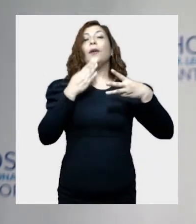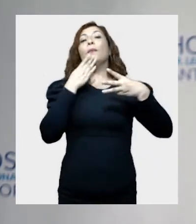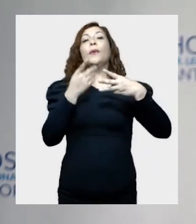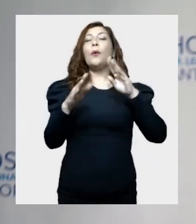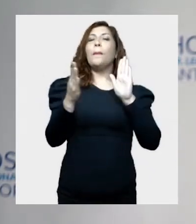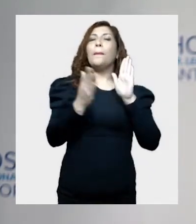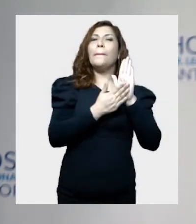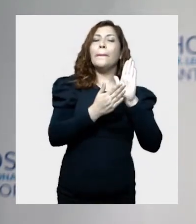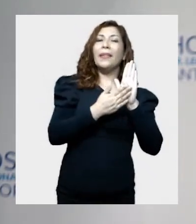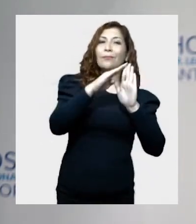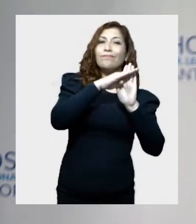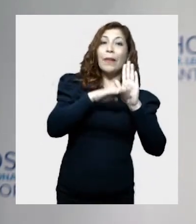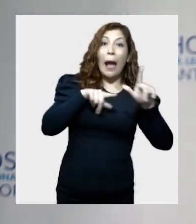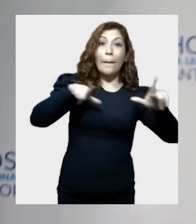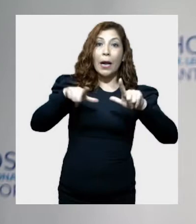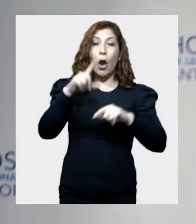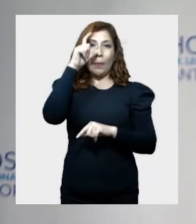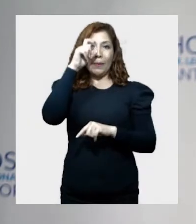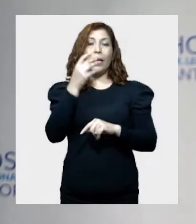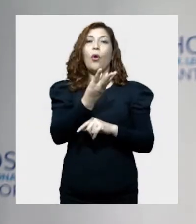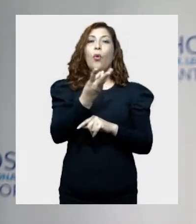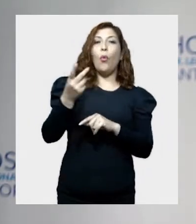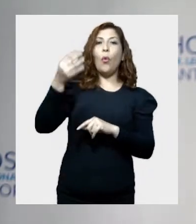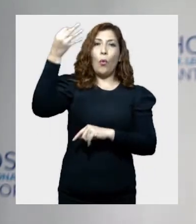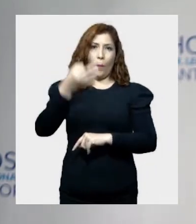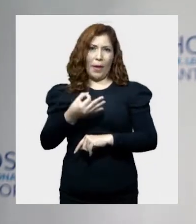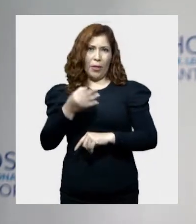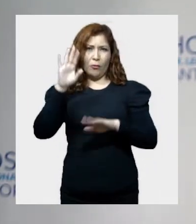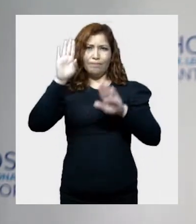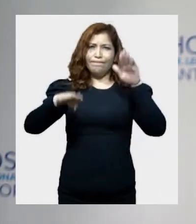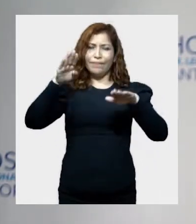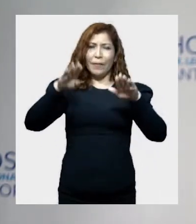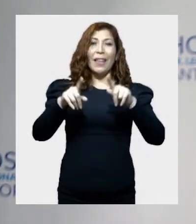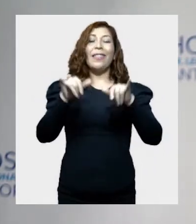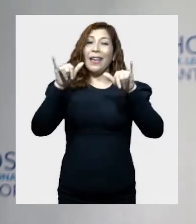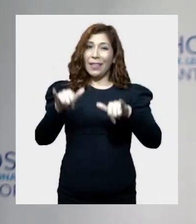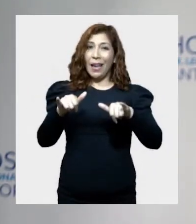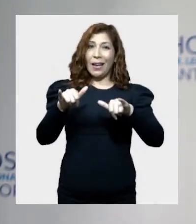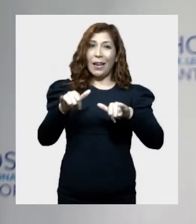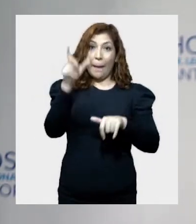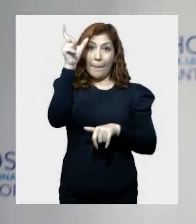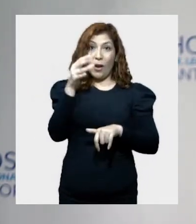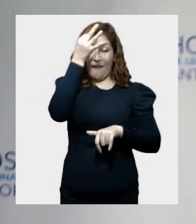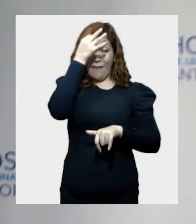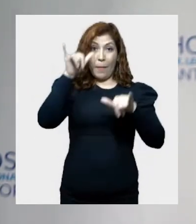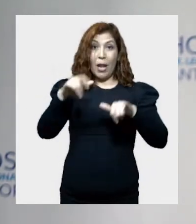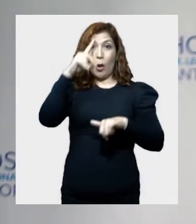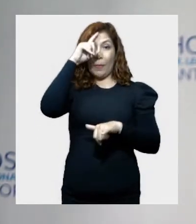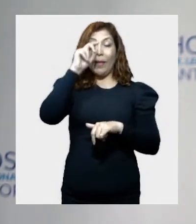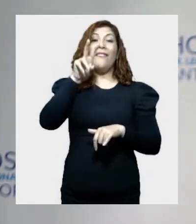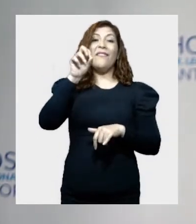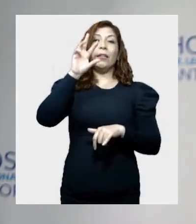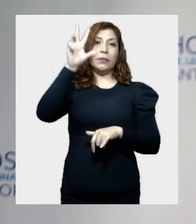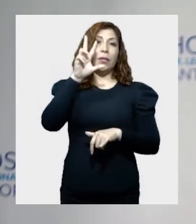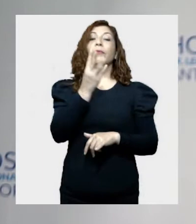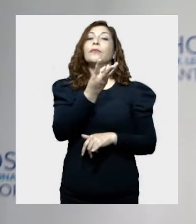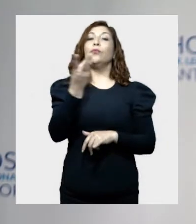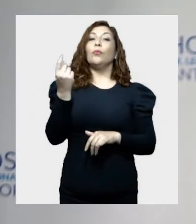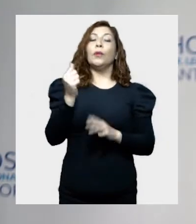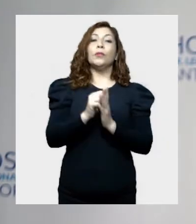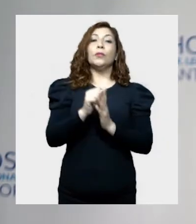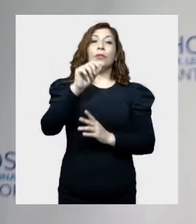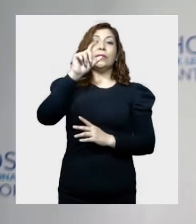la gestión hospitalaria es el promedio de día de estada de los pacientes. En el 2019 este número